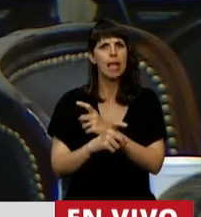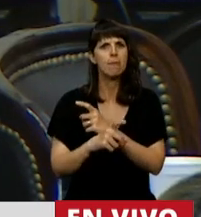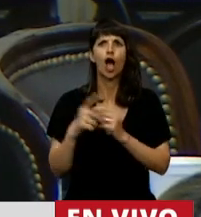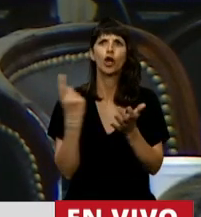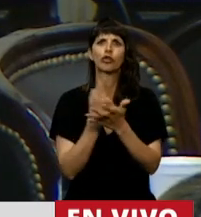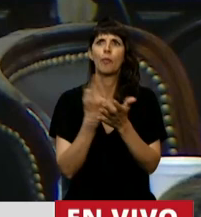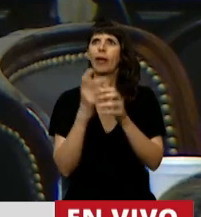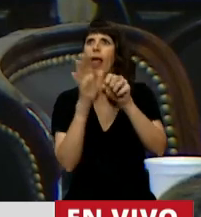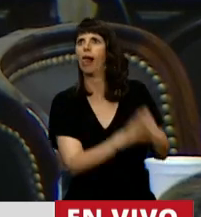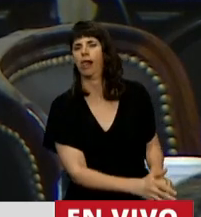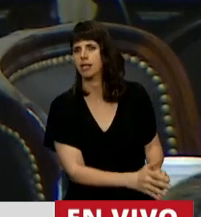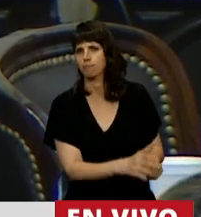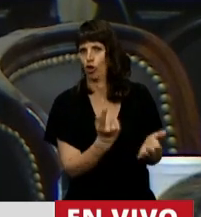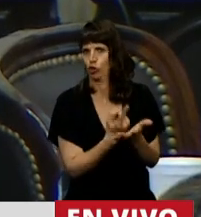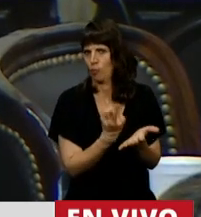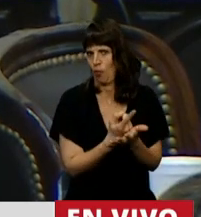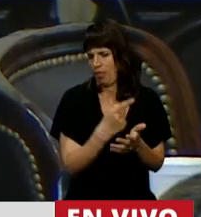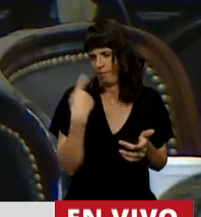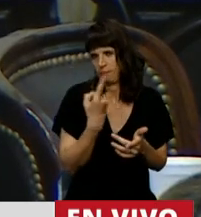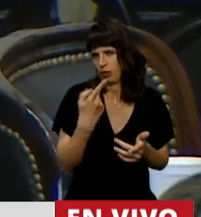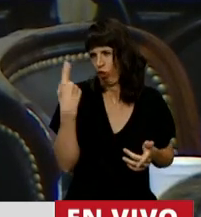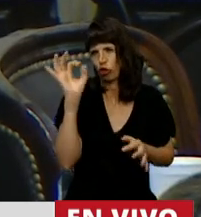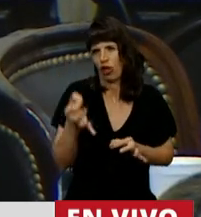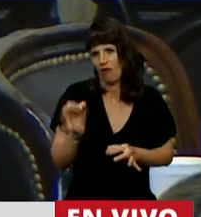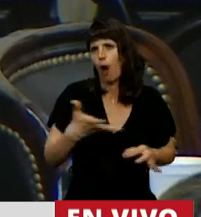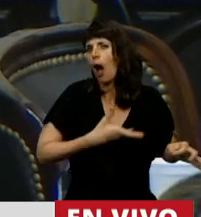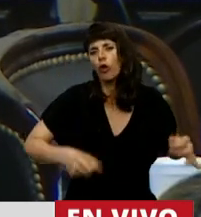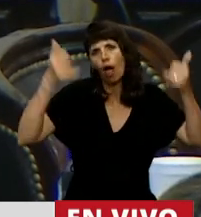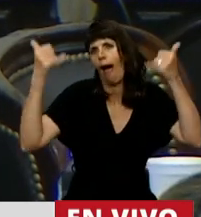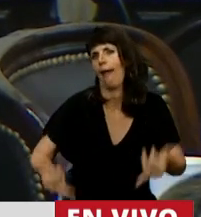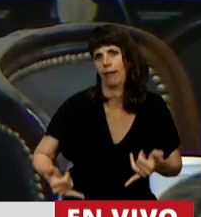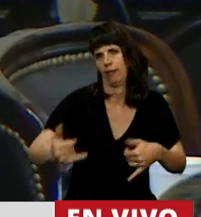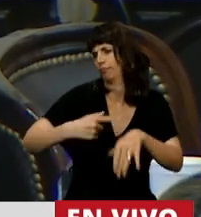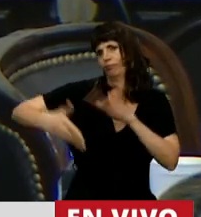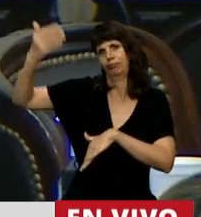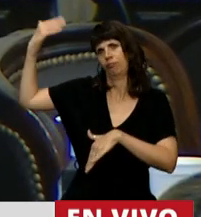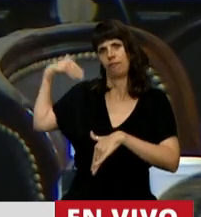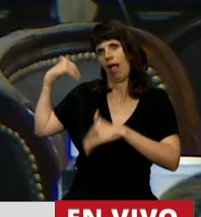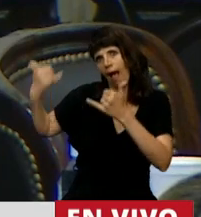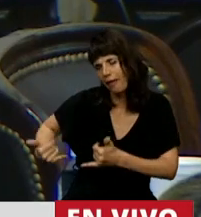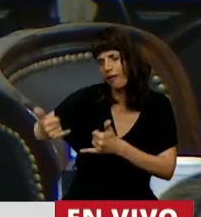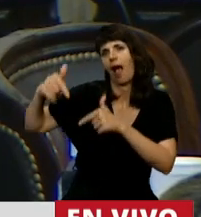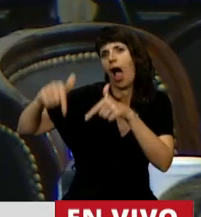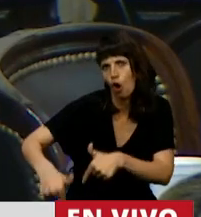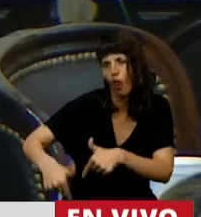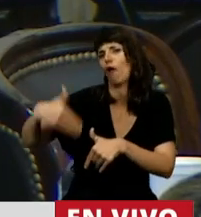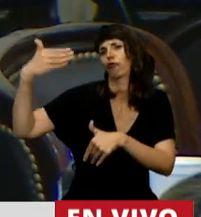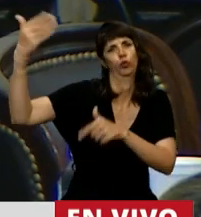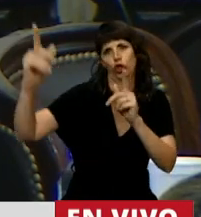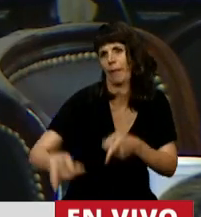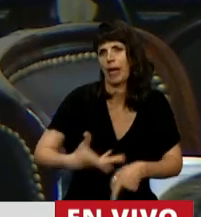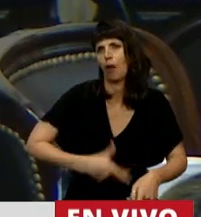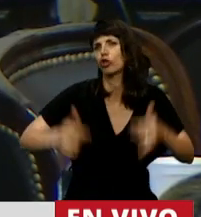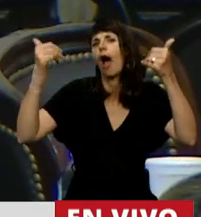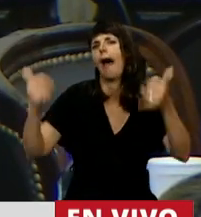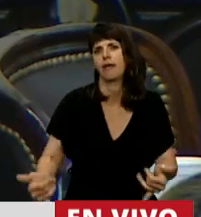dijeron, los abortos existen, existieron y van a seguir existiendo. Porque es un